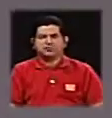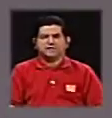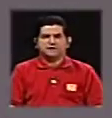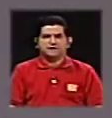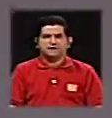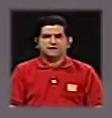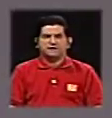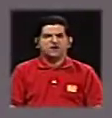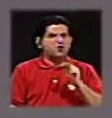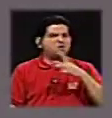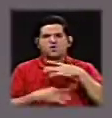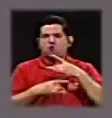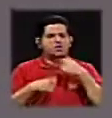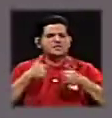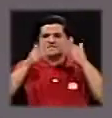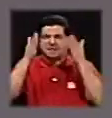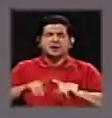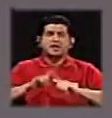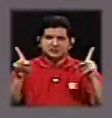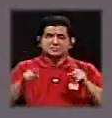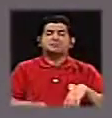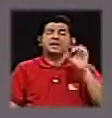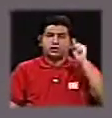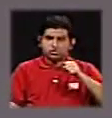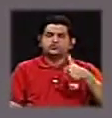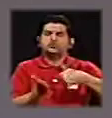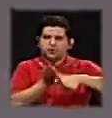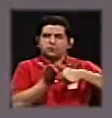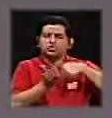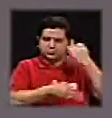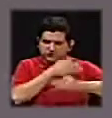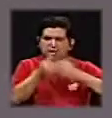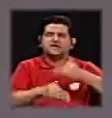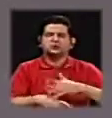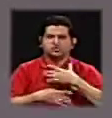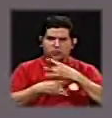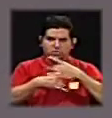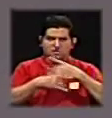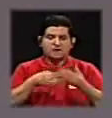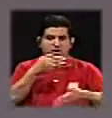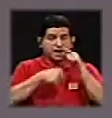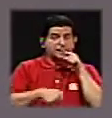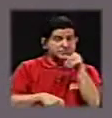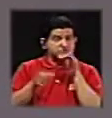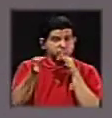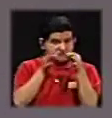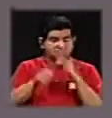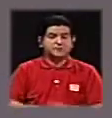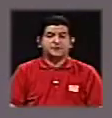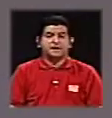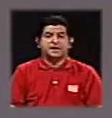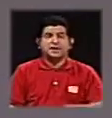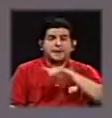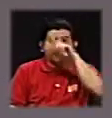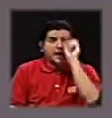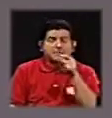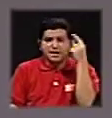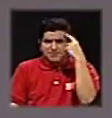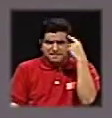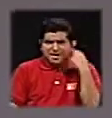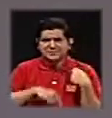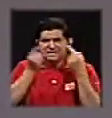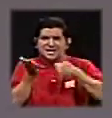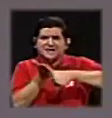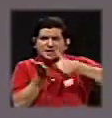todavía no están atraídos por candidatos, pero sí los atraen las urnas. Aunque, como usted mencionó, lo que estimamos al preguntar piensa ir a votar